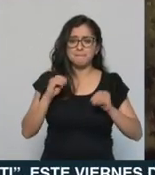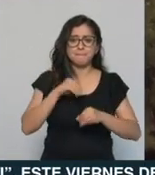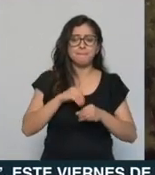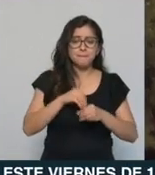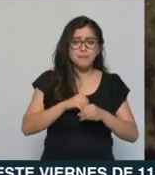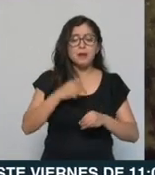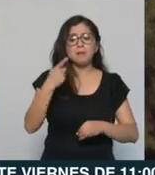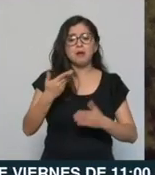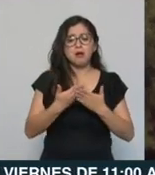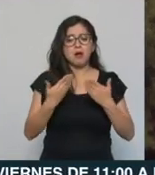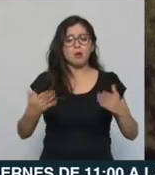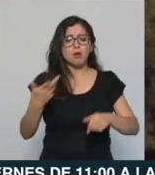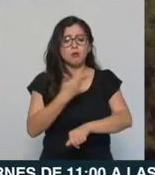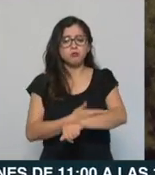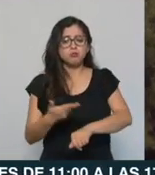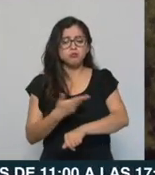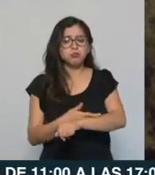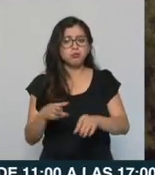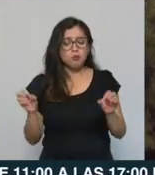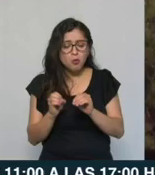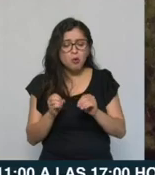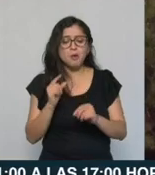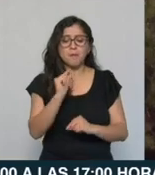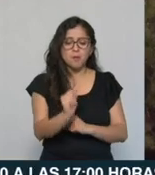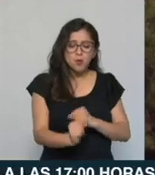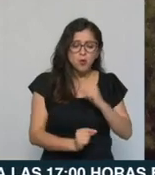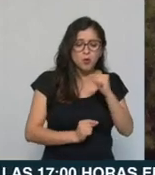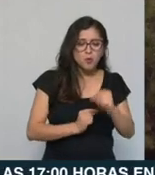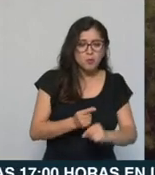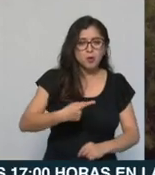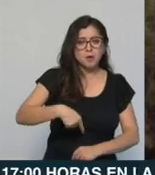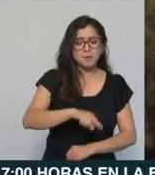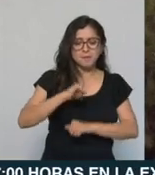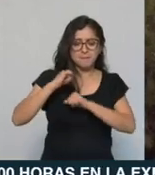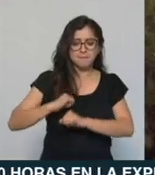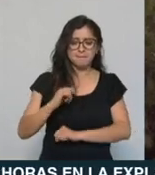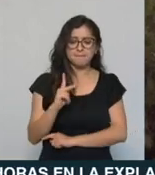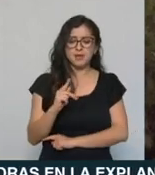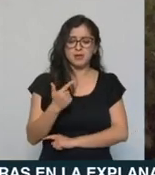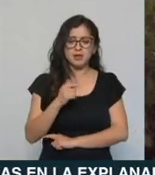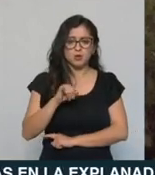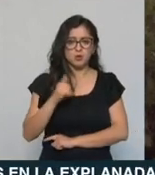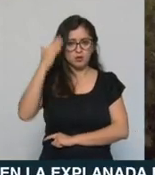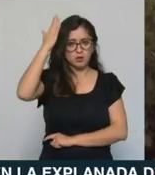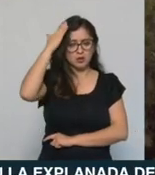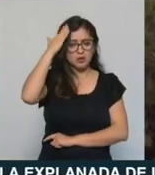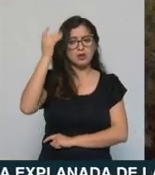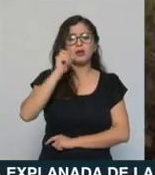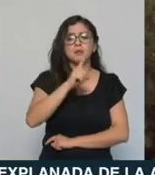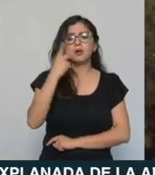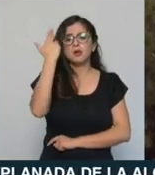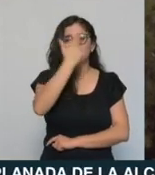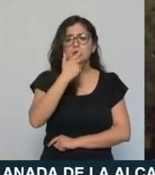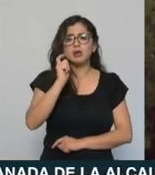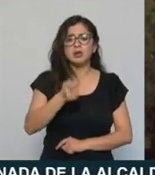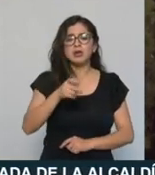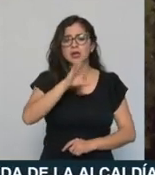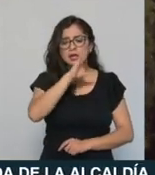los protocolos no se han seguido. Estamos ya trabajando con la actual procuradora en la revisión de los protocolos de atención a crímenes de